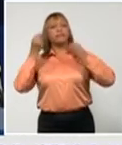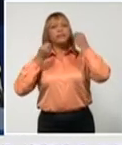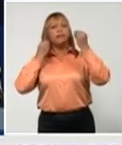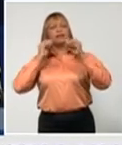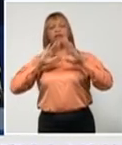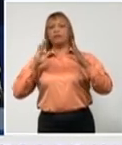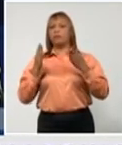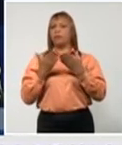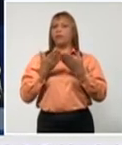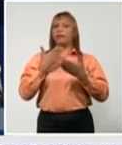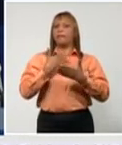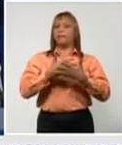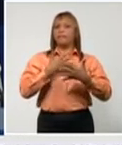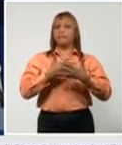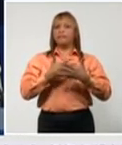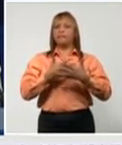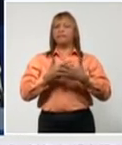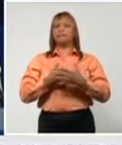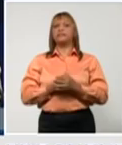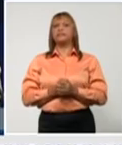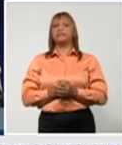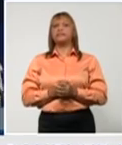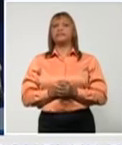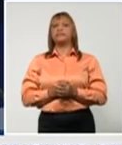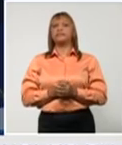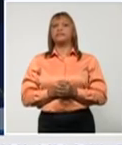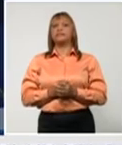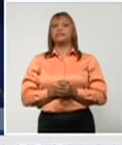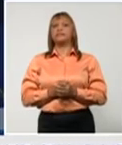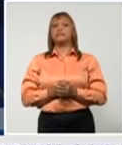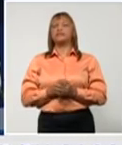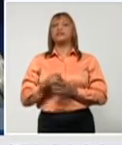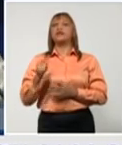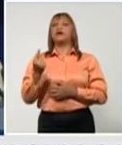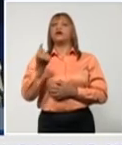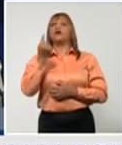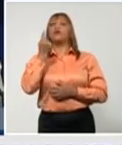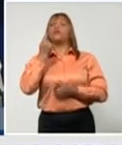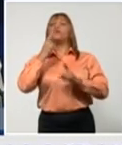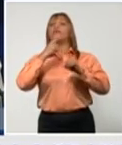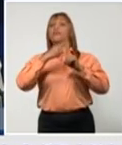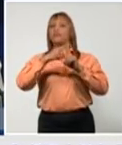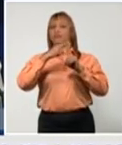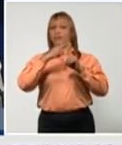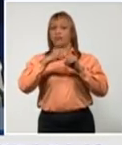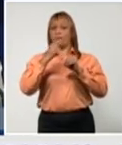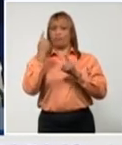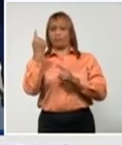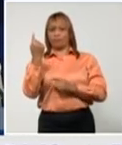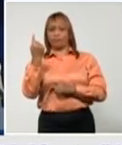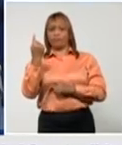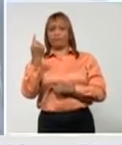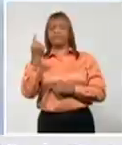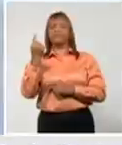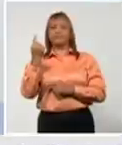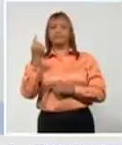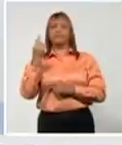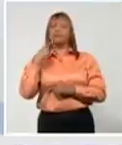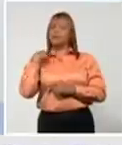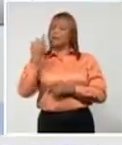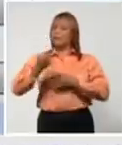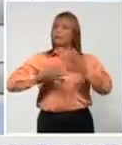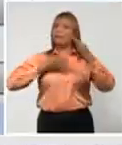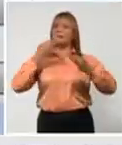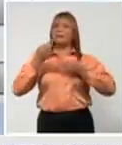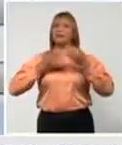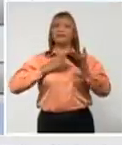muestras, pues realmente resultó una muestra positiva, que vamos a detallar a